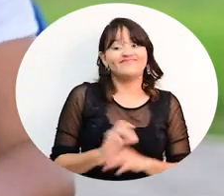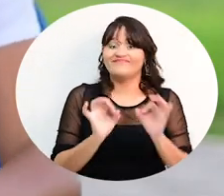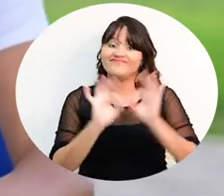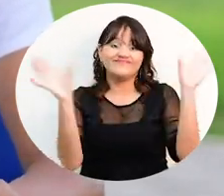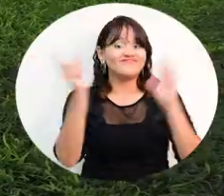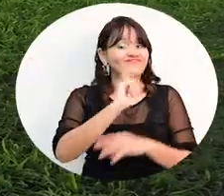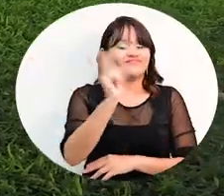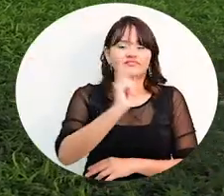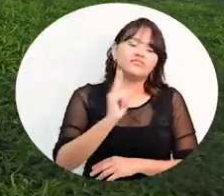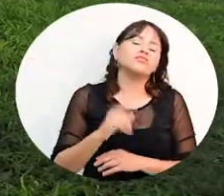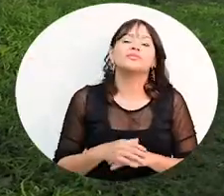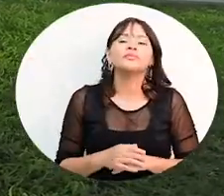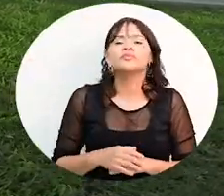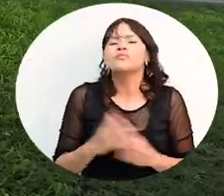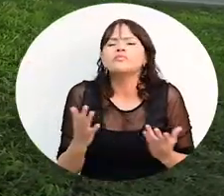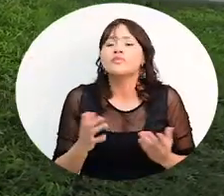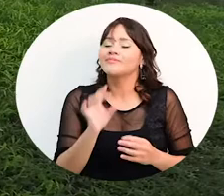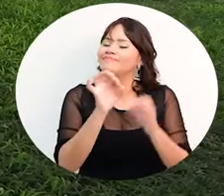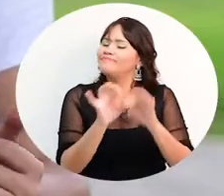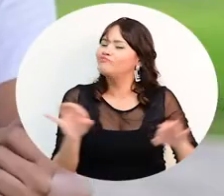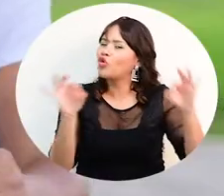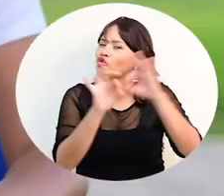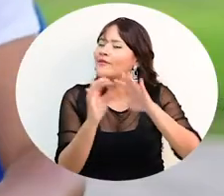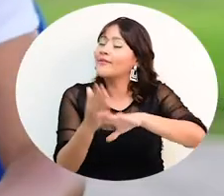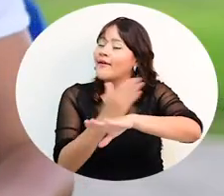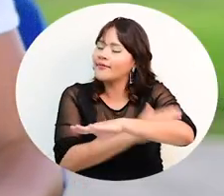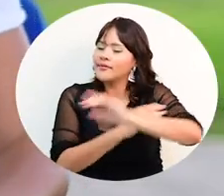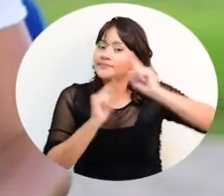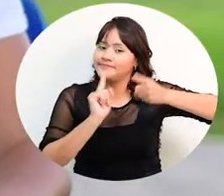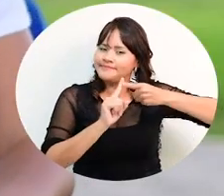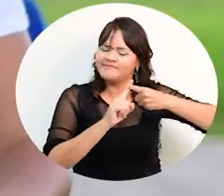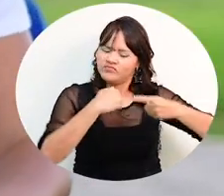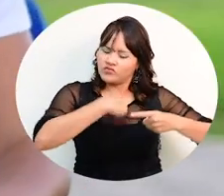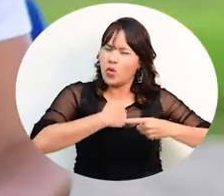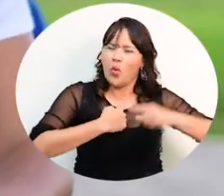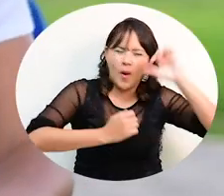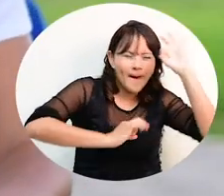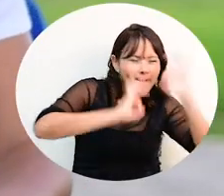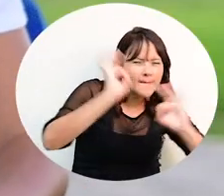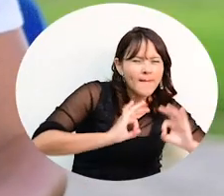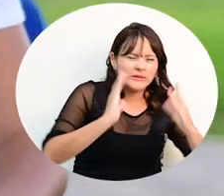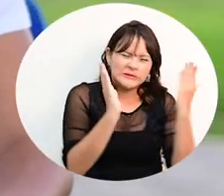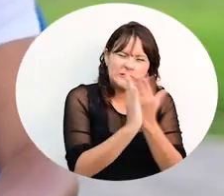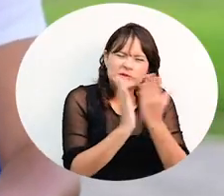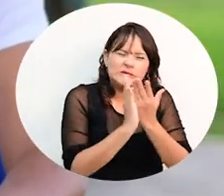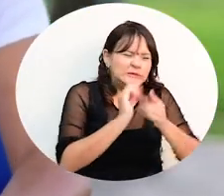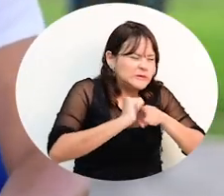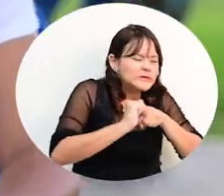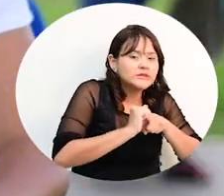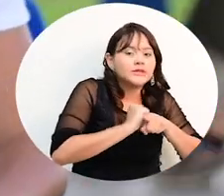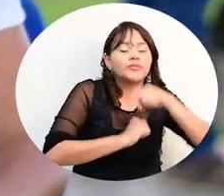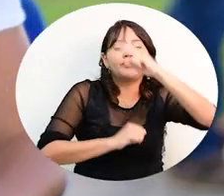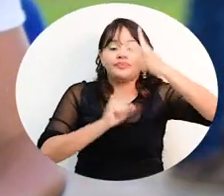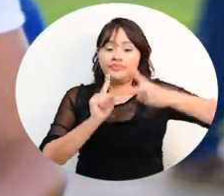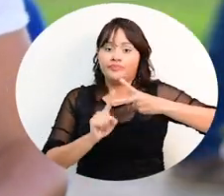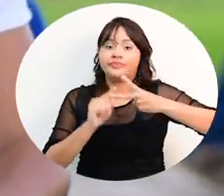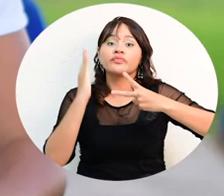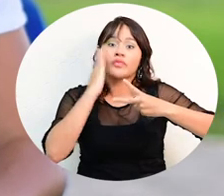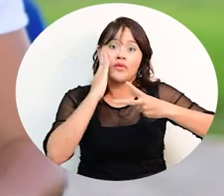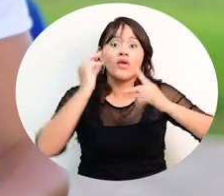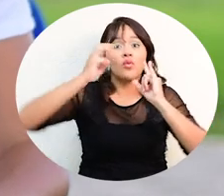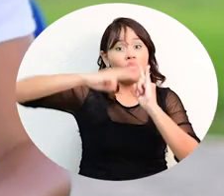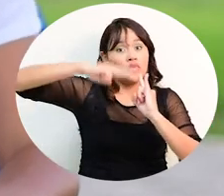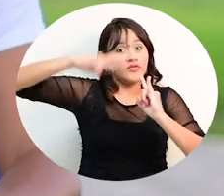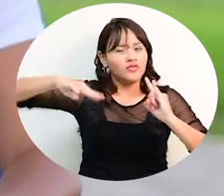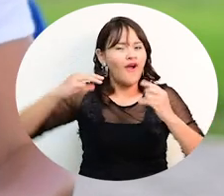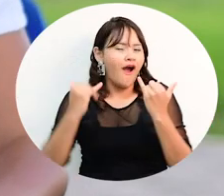realmente viene con varias combinaciones. Uno, tienes que poner tú de tu parte, tu preparación, tu pasión. Dos, la universidad